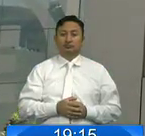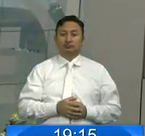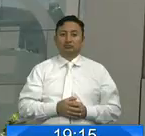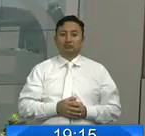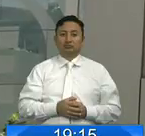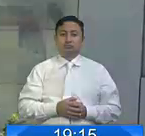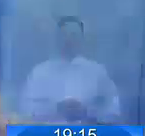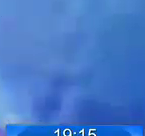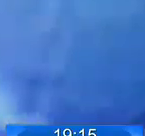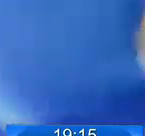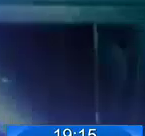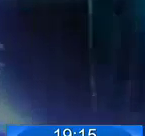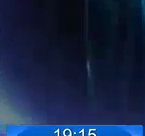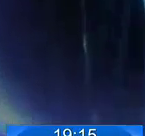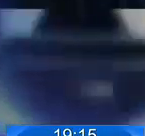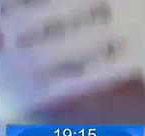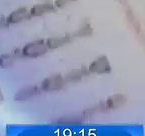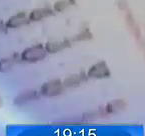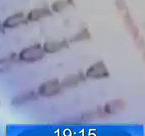Romero.